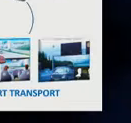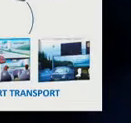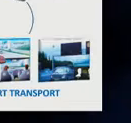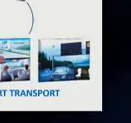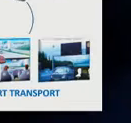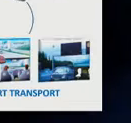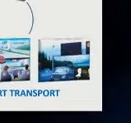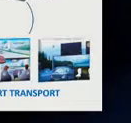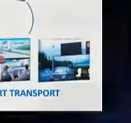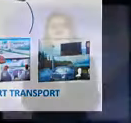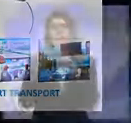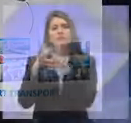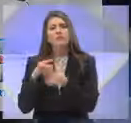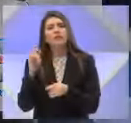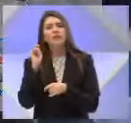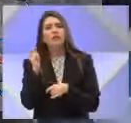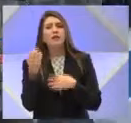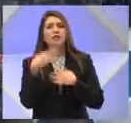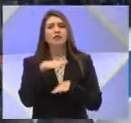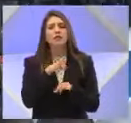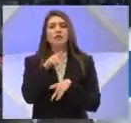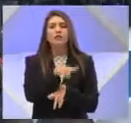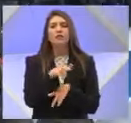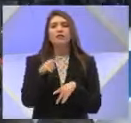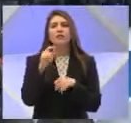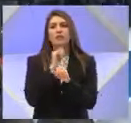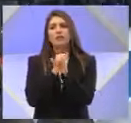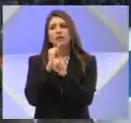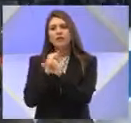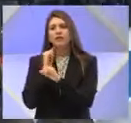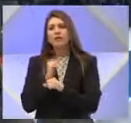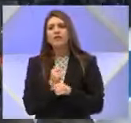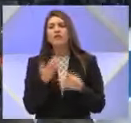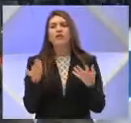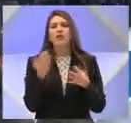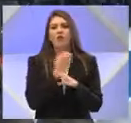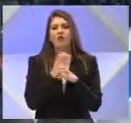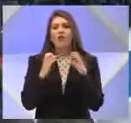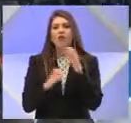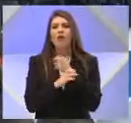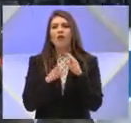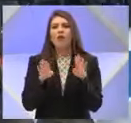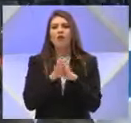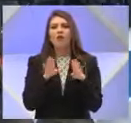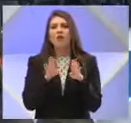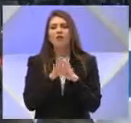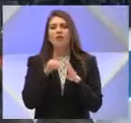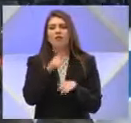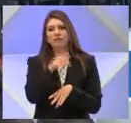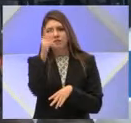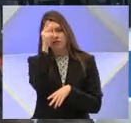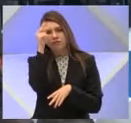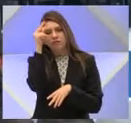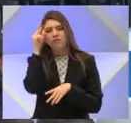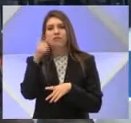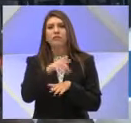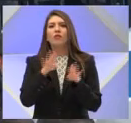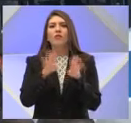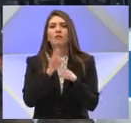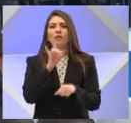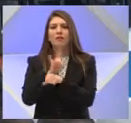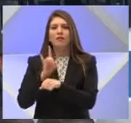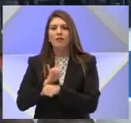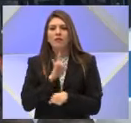internet de internet de las cosas la inteligencia artificial de aprendizaje de